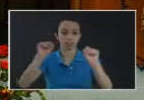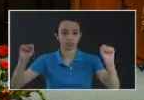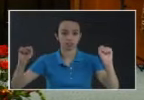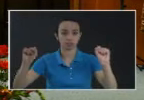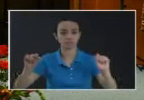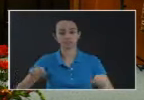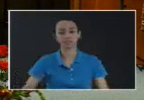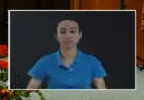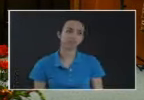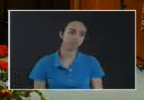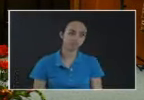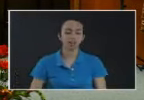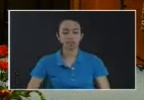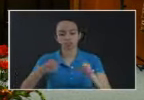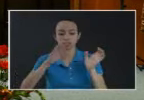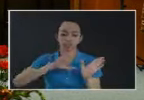Entonces dejé la cubetilla por un lado.